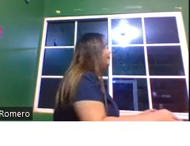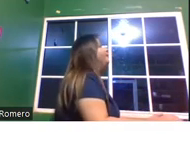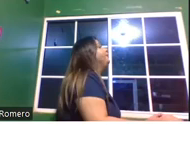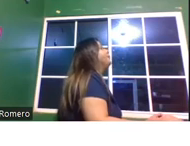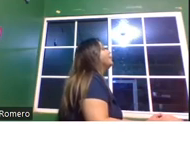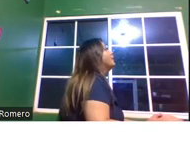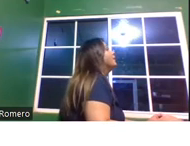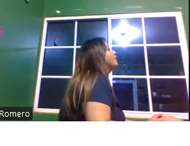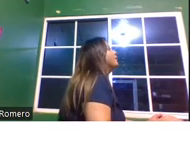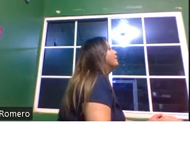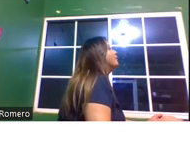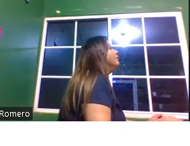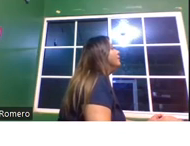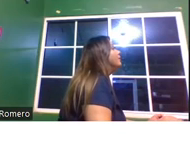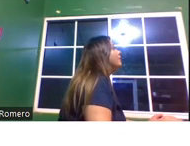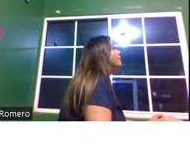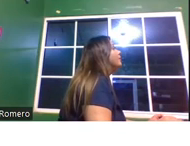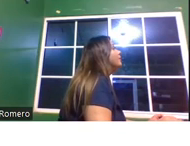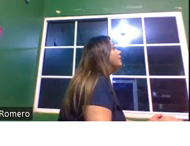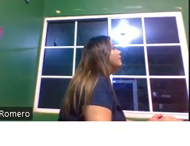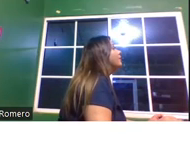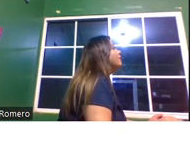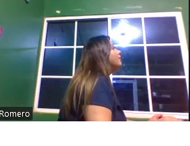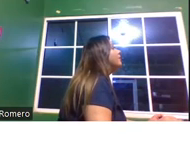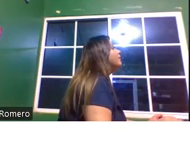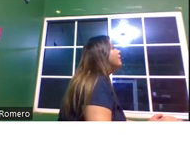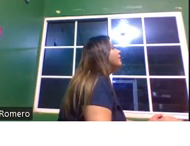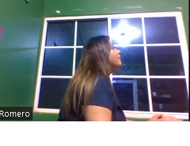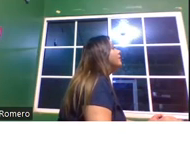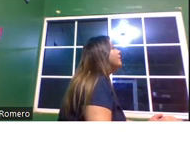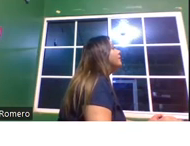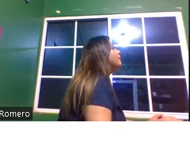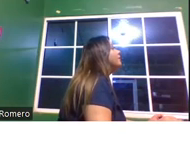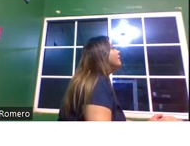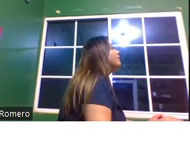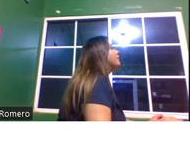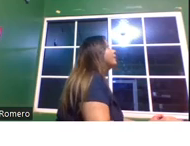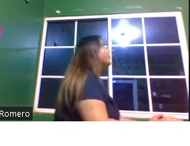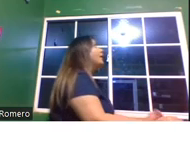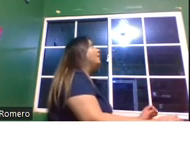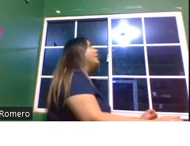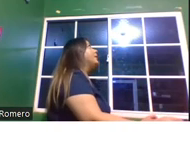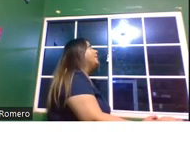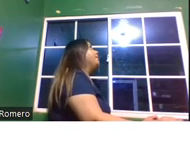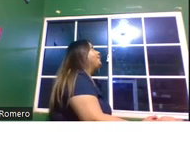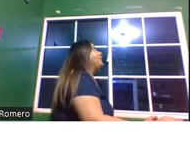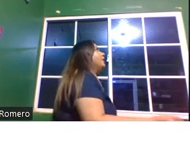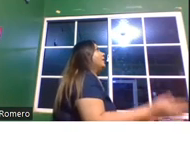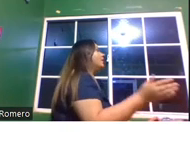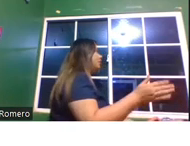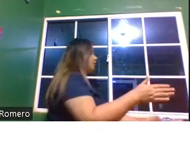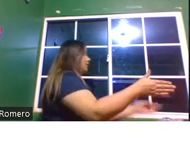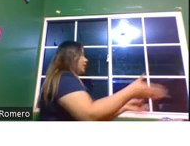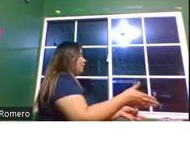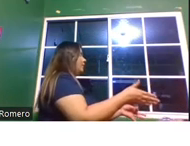o miedo o cualquier tipo de situaciones, ¿verdad? Y yo veo a veces en estos casos esa falta